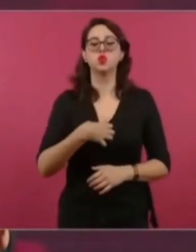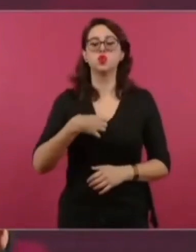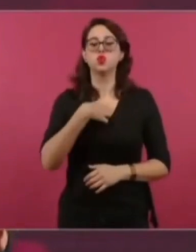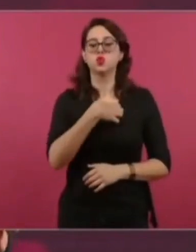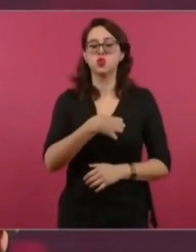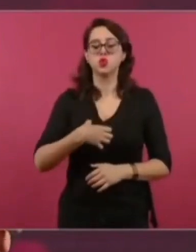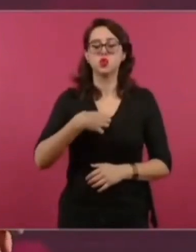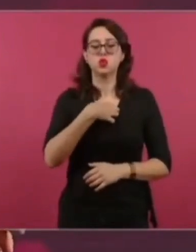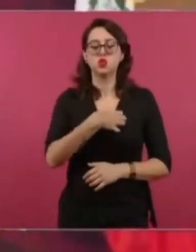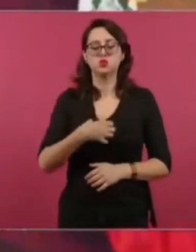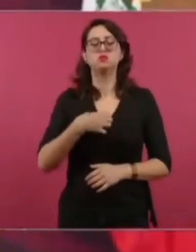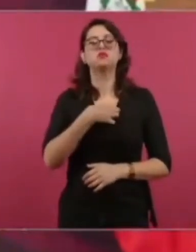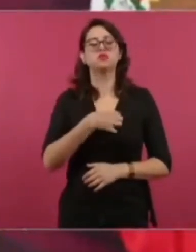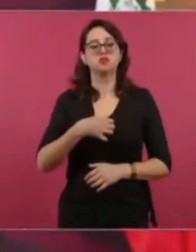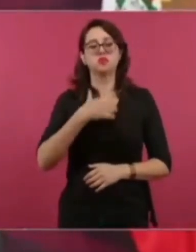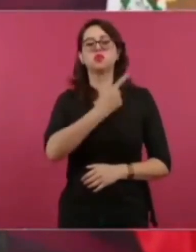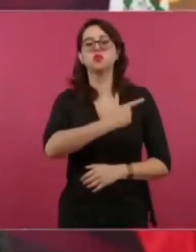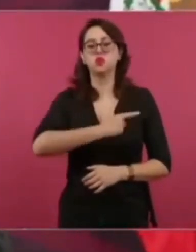Estoy muy satisfecho.